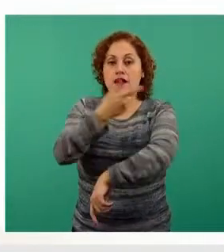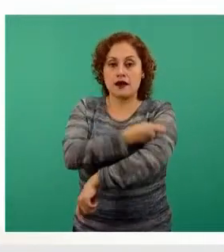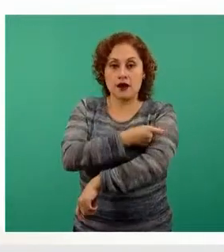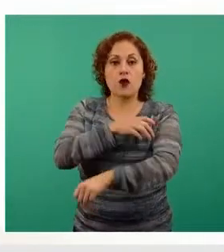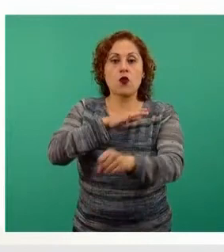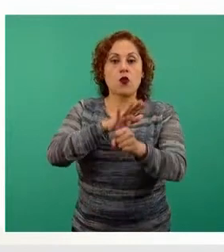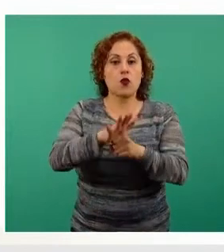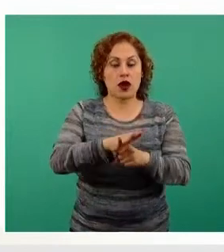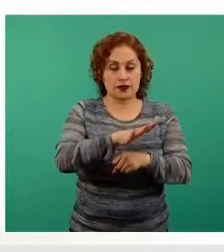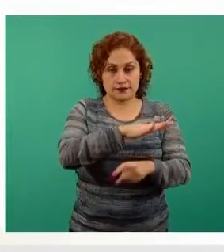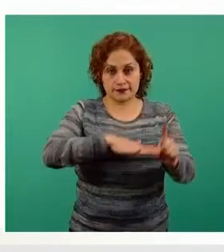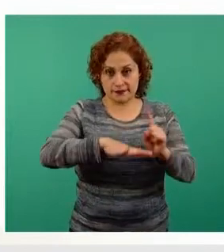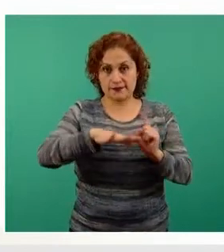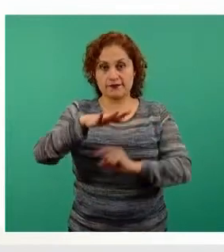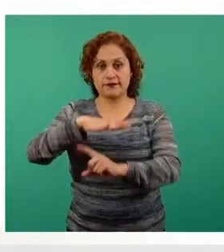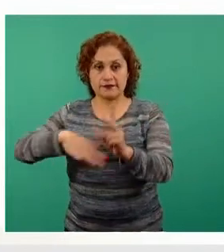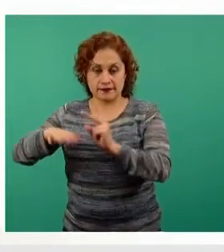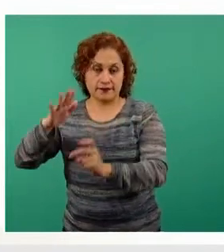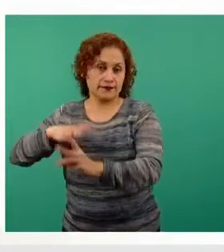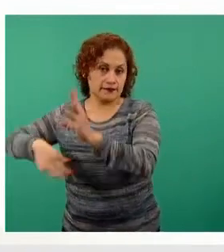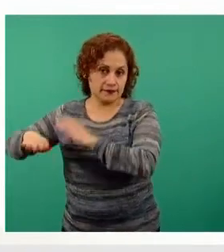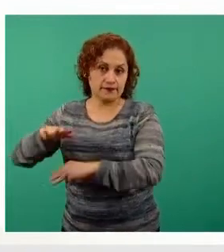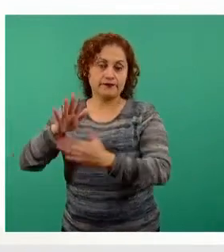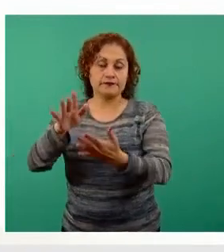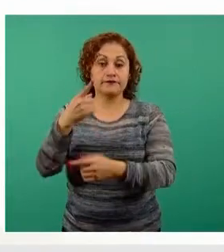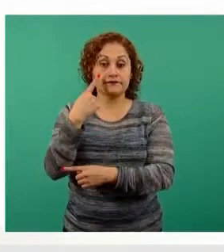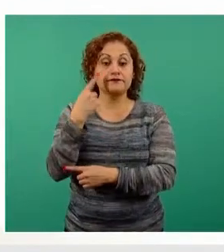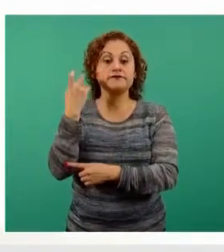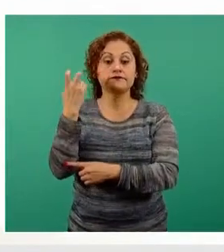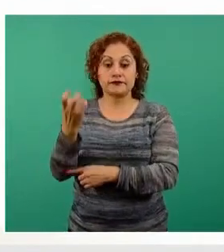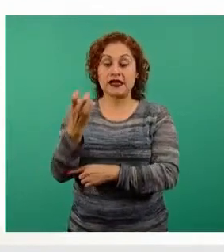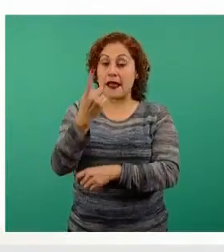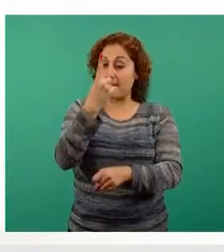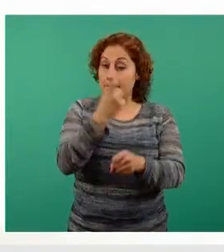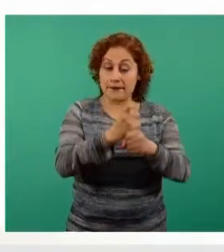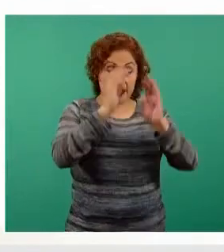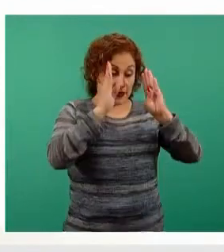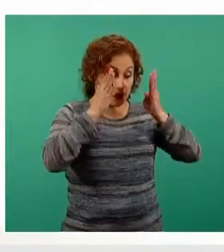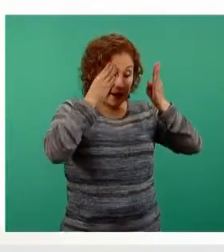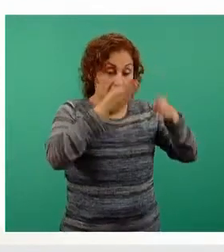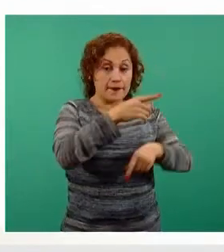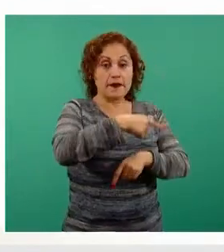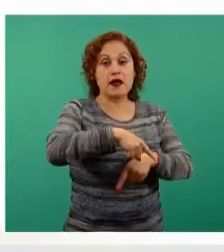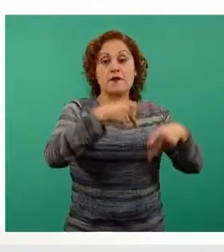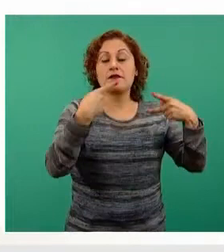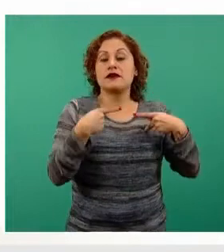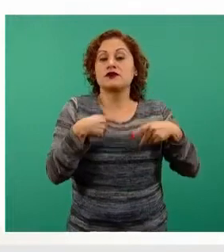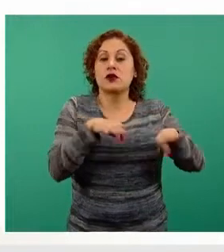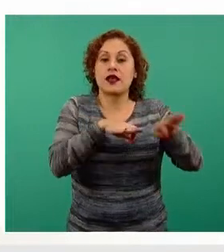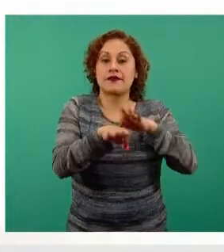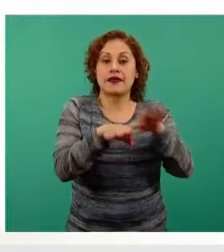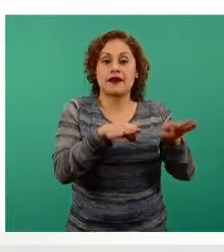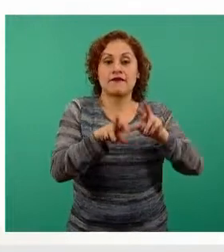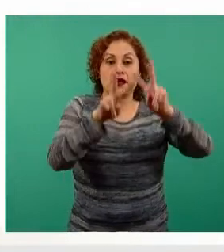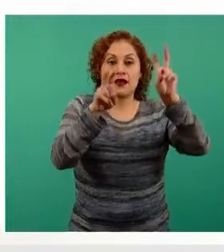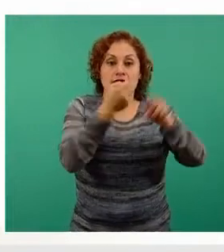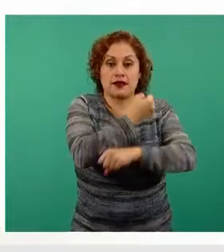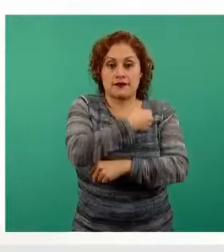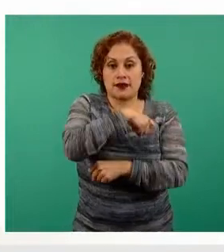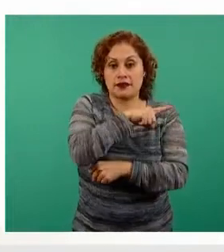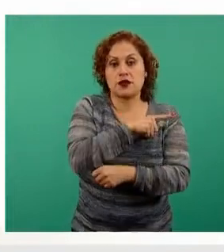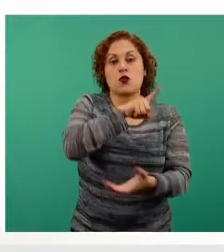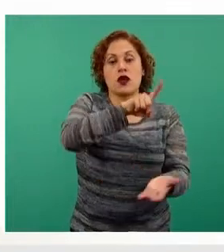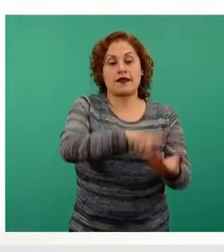estrategia nacional de vacunación. El primero de ellos es el personal de salud, fue el primer grupo con el que se inició desde el 24 de diciembre